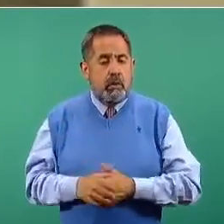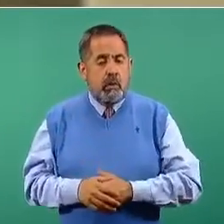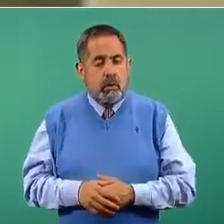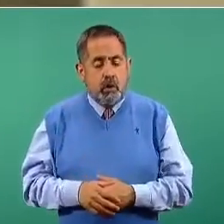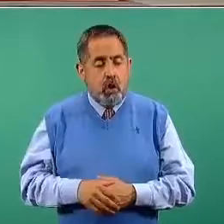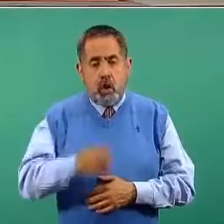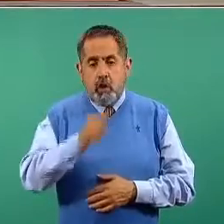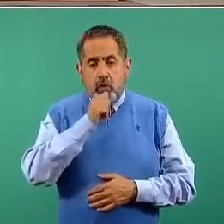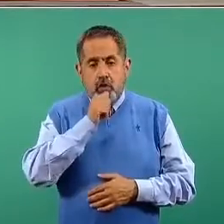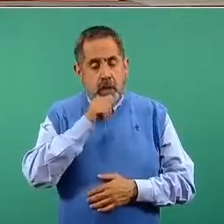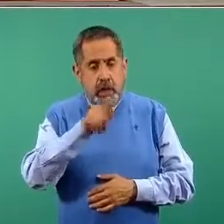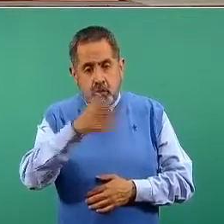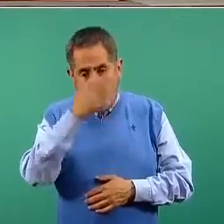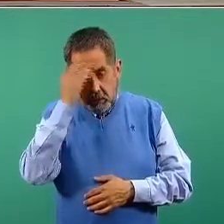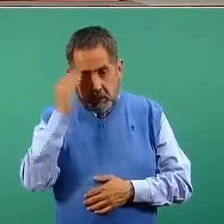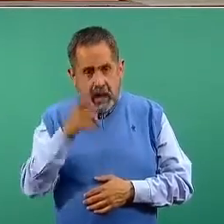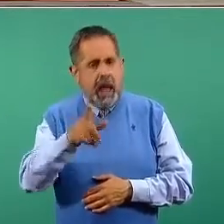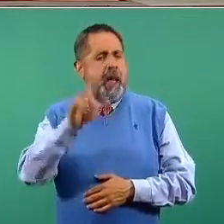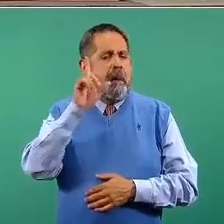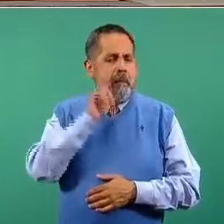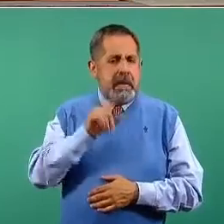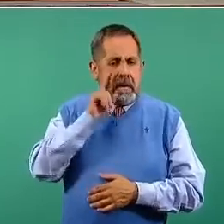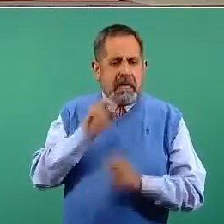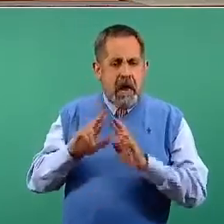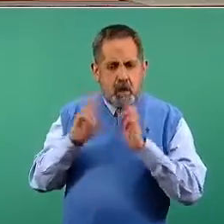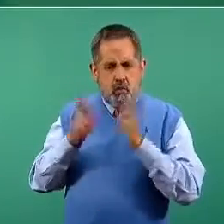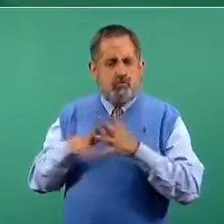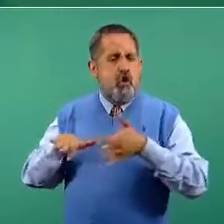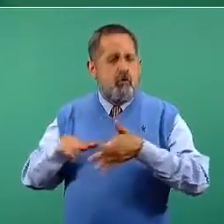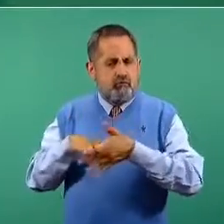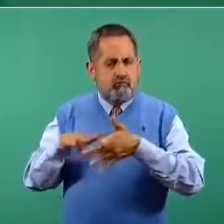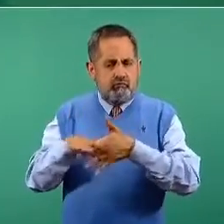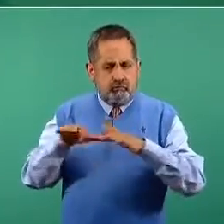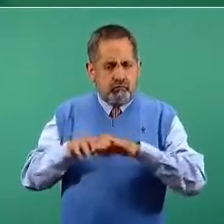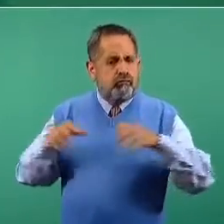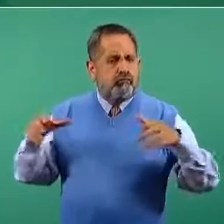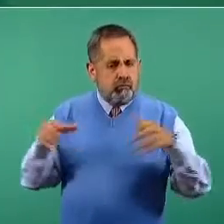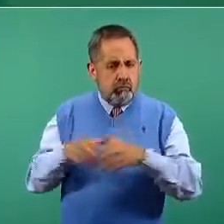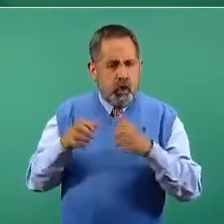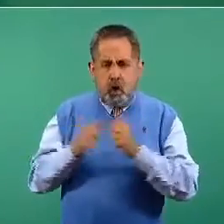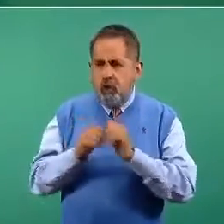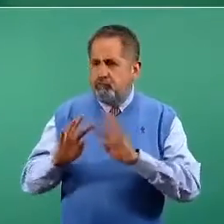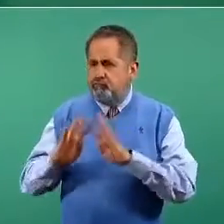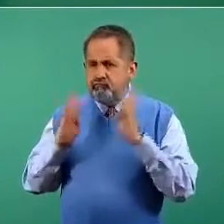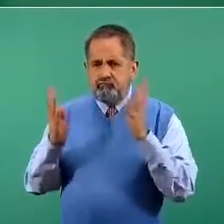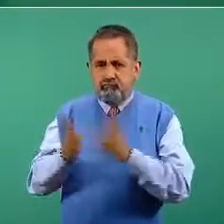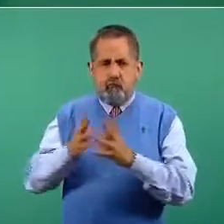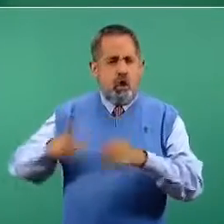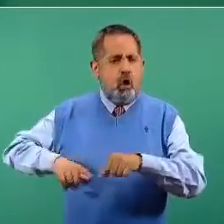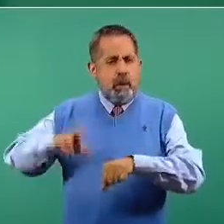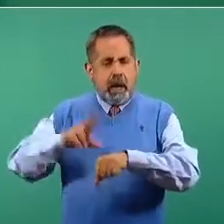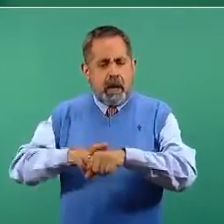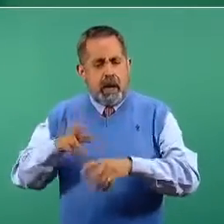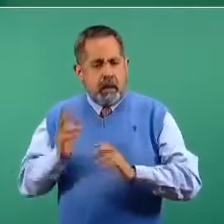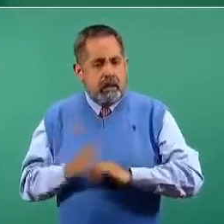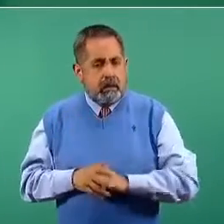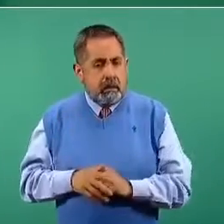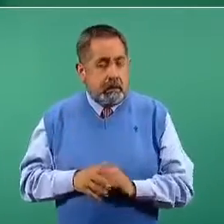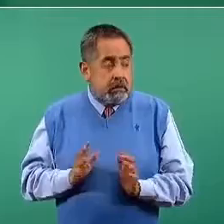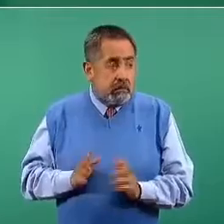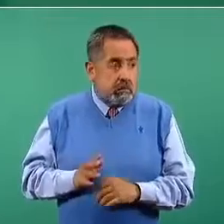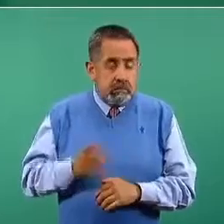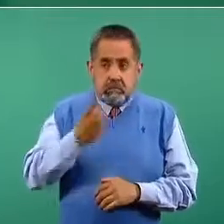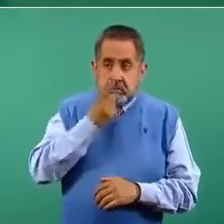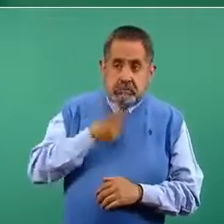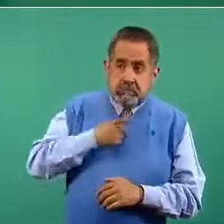conocimiento de ello. Mañana tenemos una de las reuniones periódicas que solemos tener con los gobernadores. No ha sido